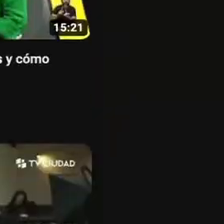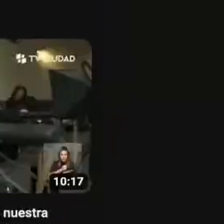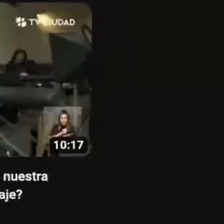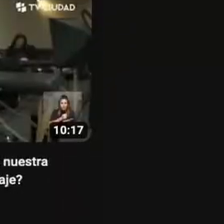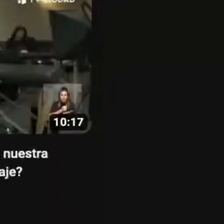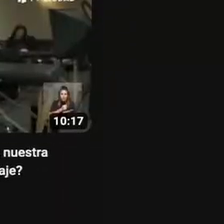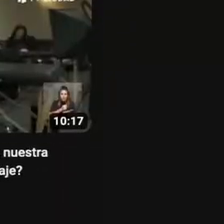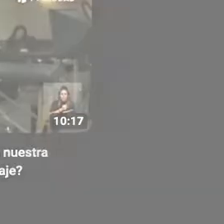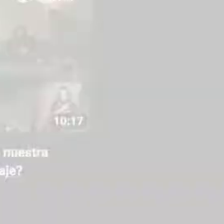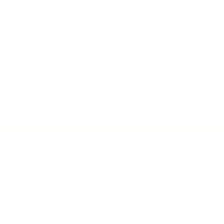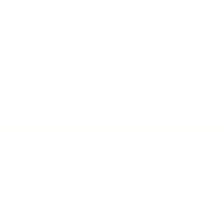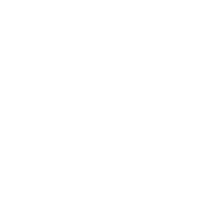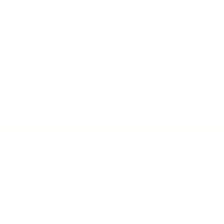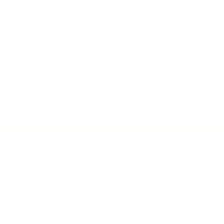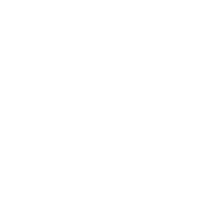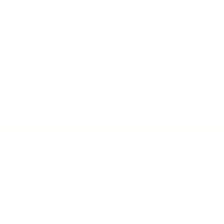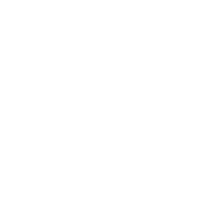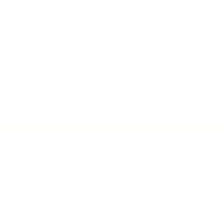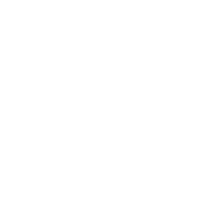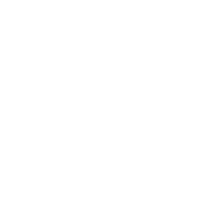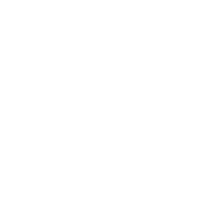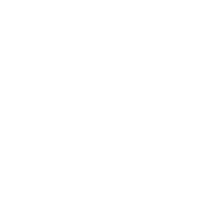Sobreciencia.